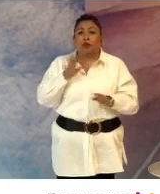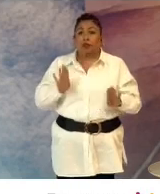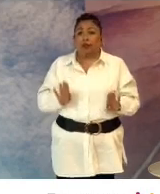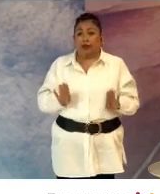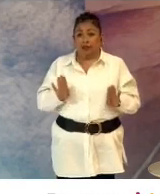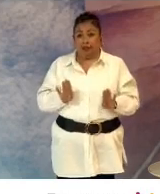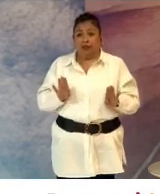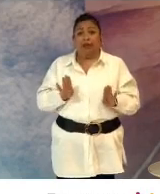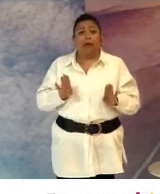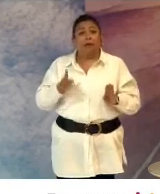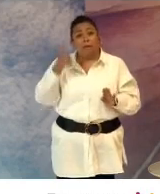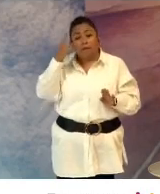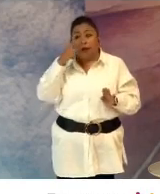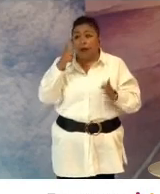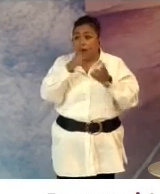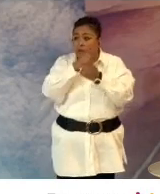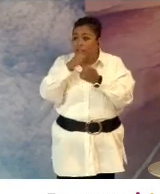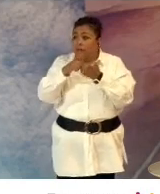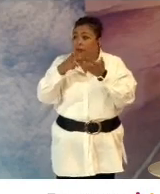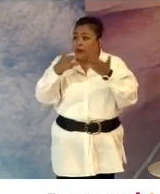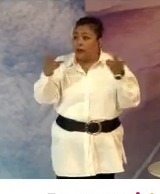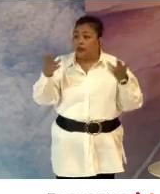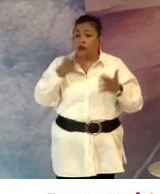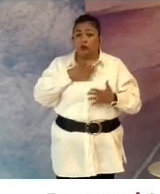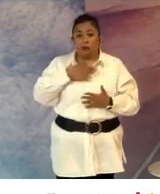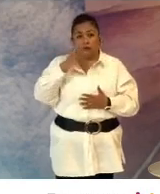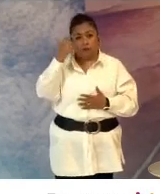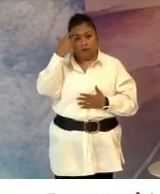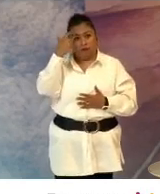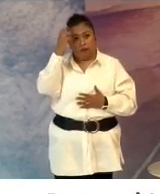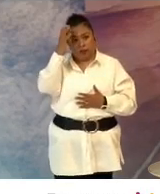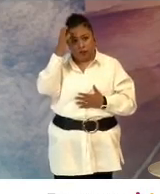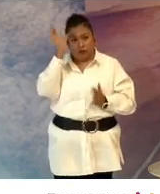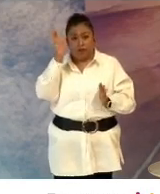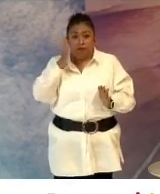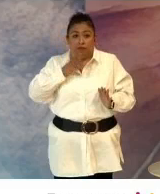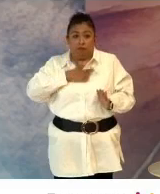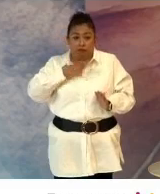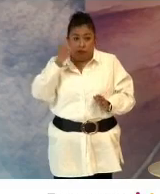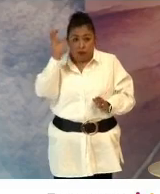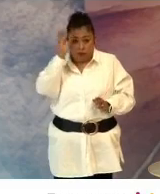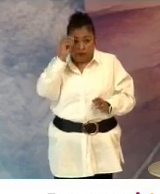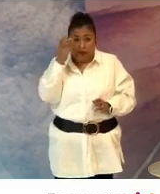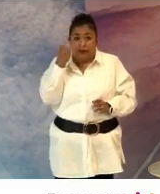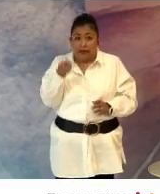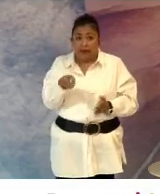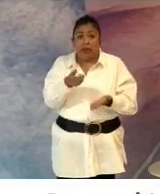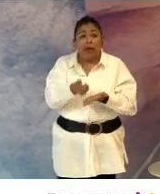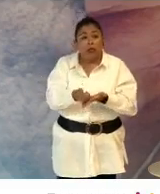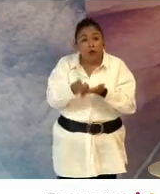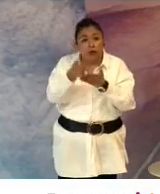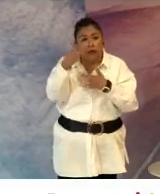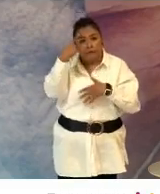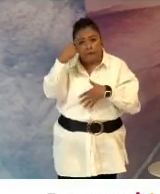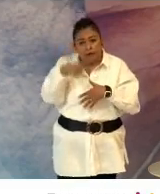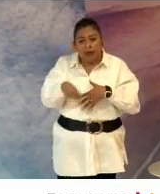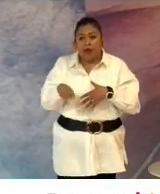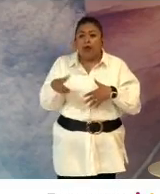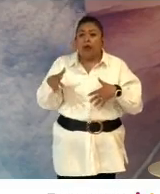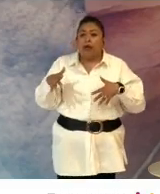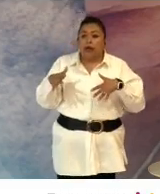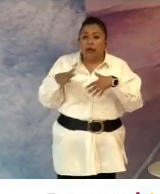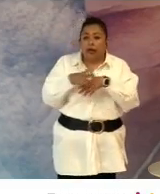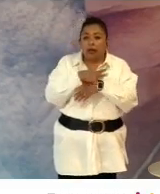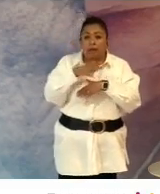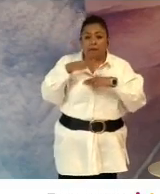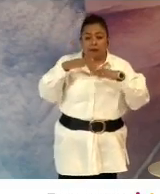cualidades de nuestras relaciones y nuestra conciencia. Y yo pienso que esto nos ayudaría a movernos a la